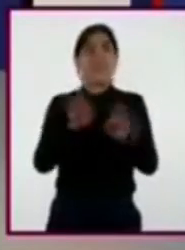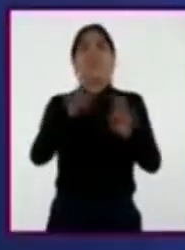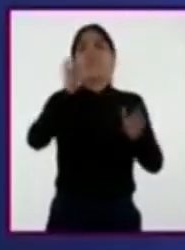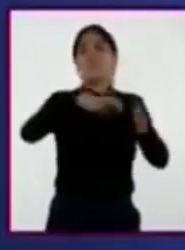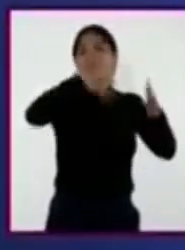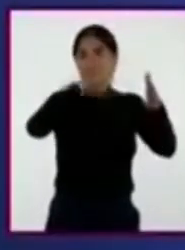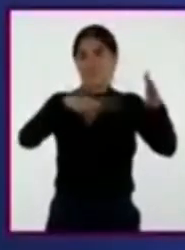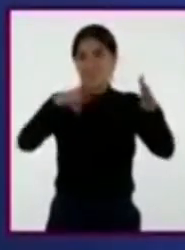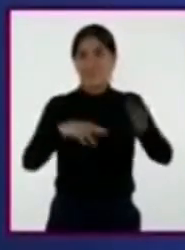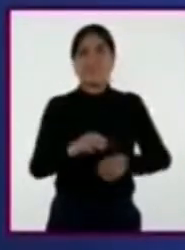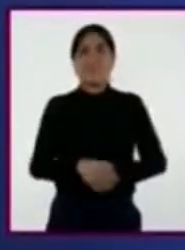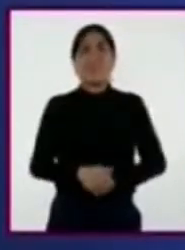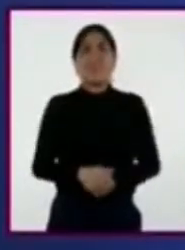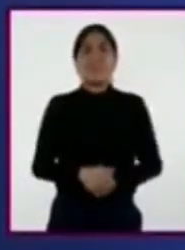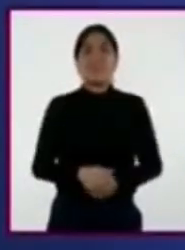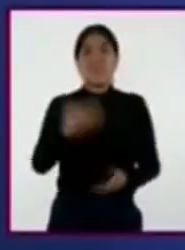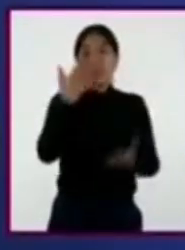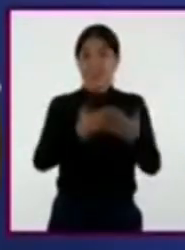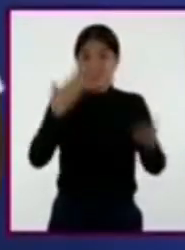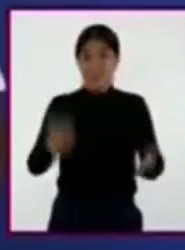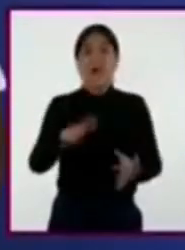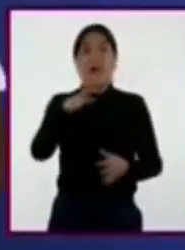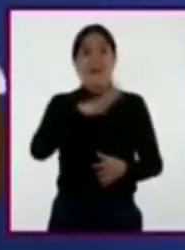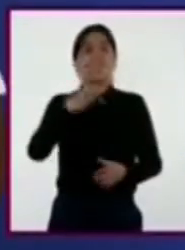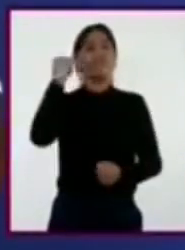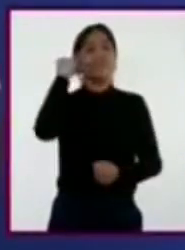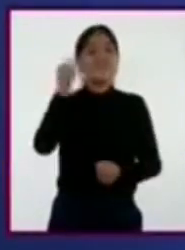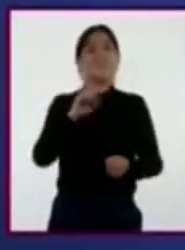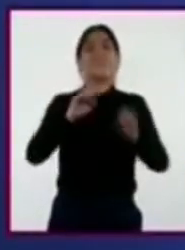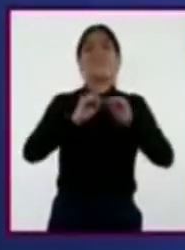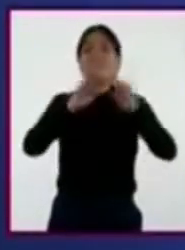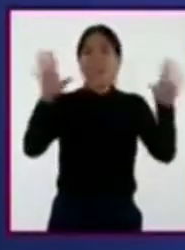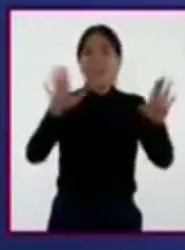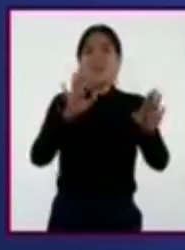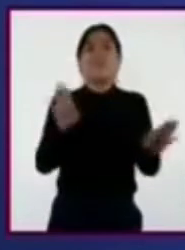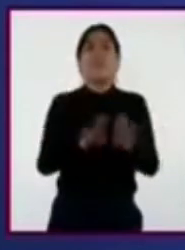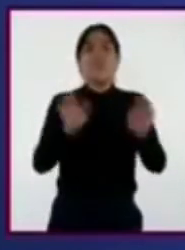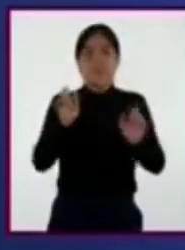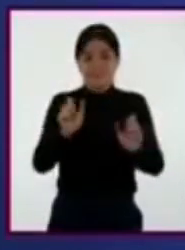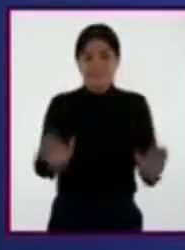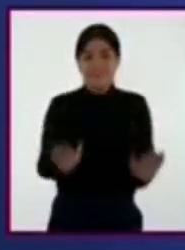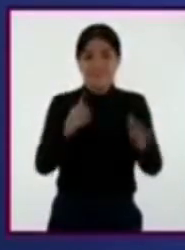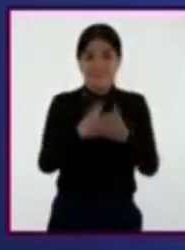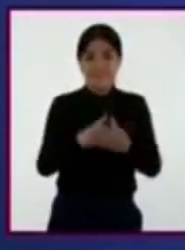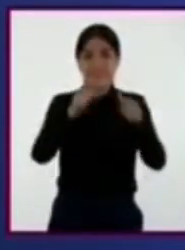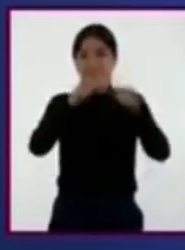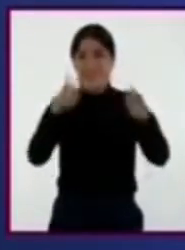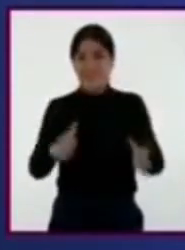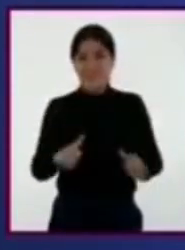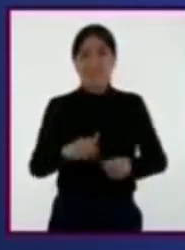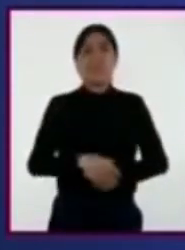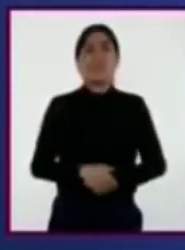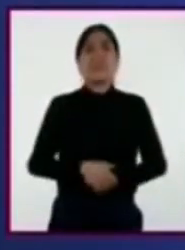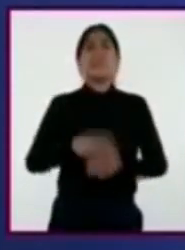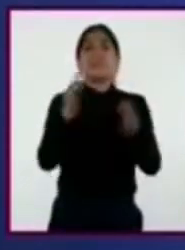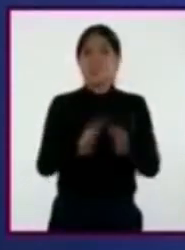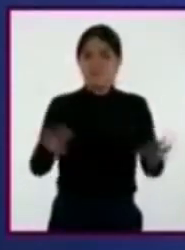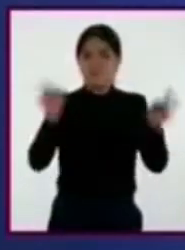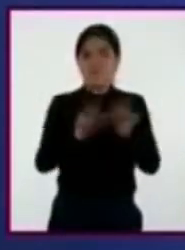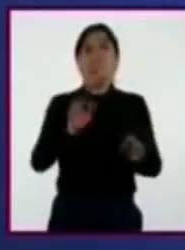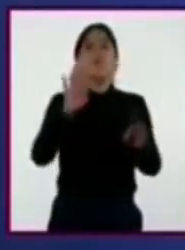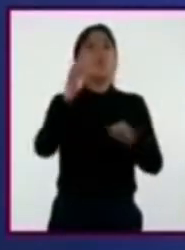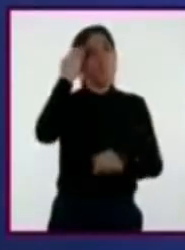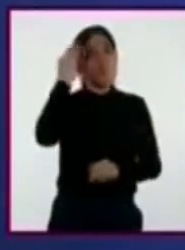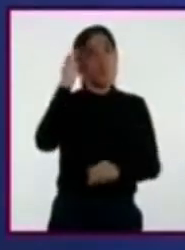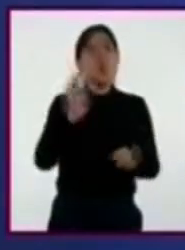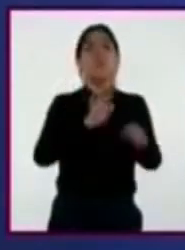mural. Ahora que tenemos una idea más clara de cómo se conforma un colectivo artístico, es importante conocer